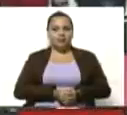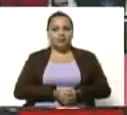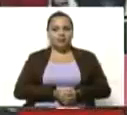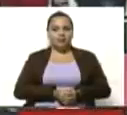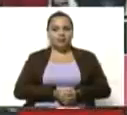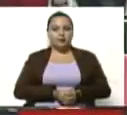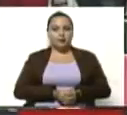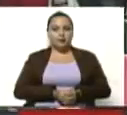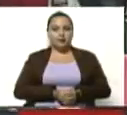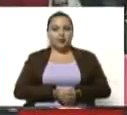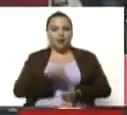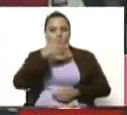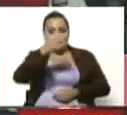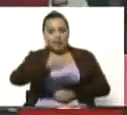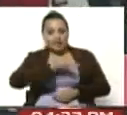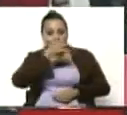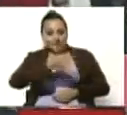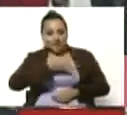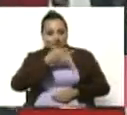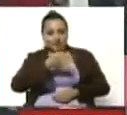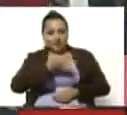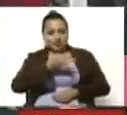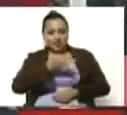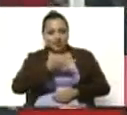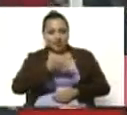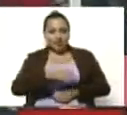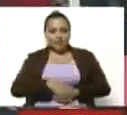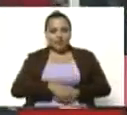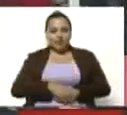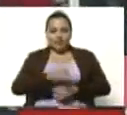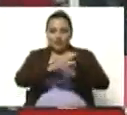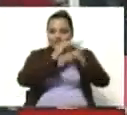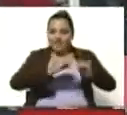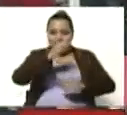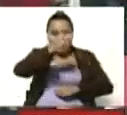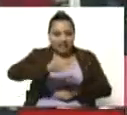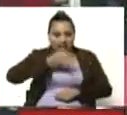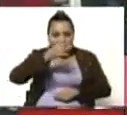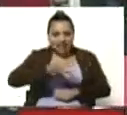buenas tardes felices tardes